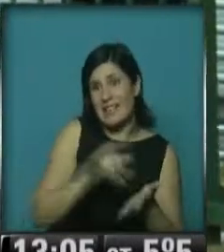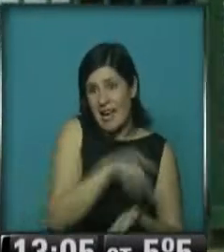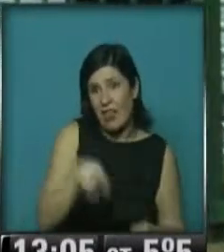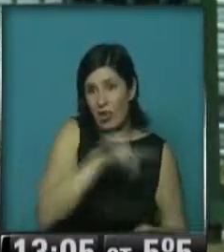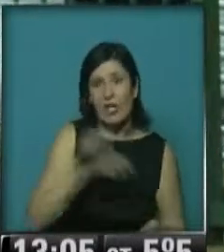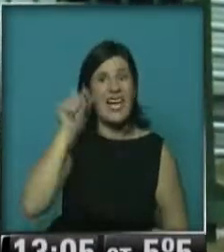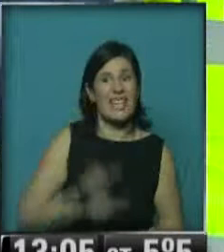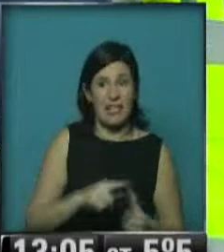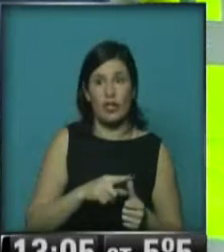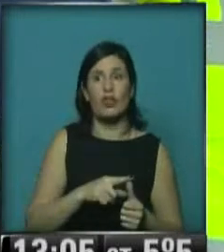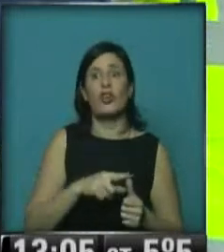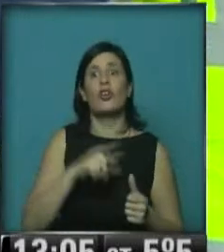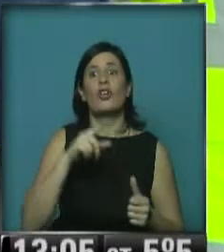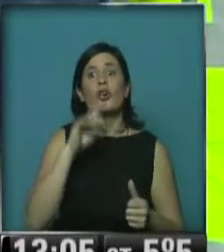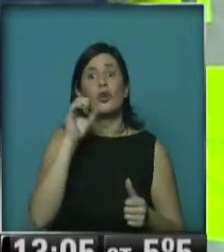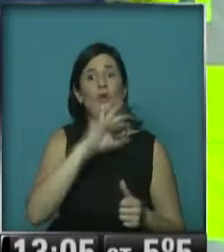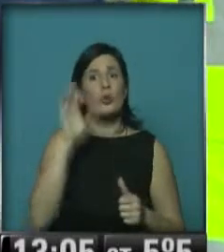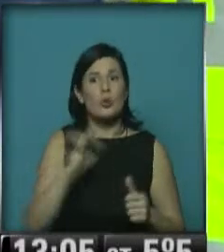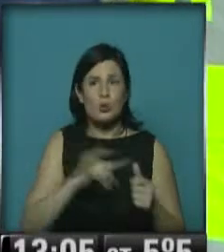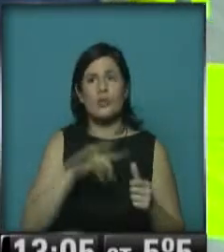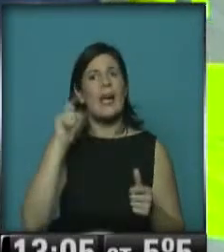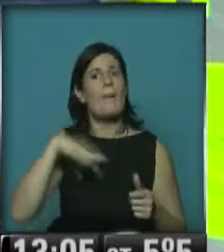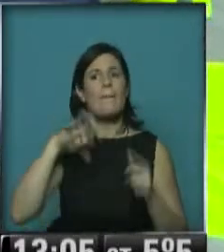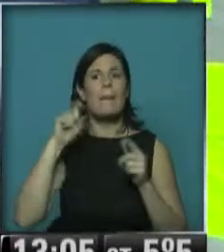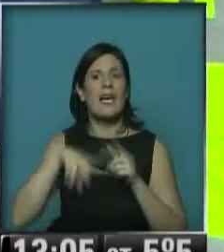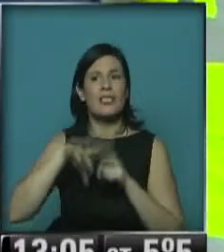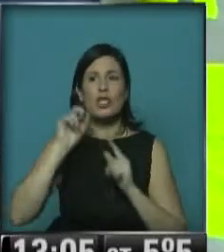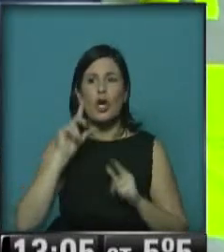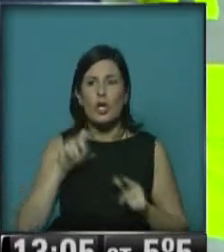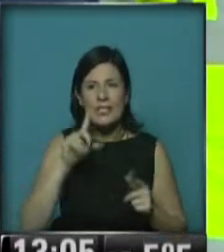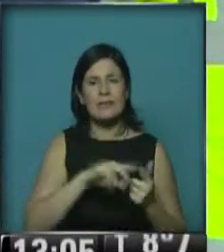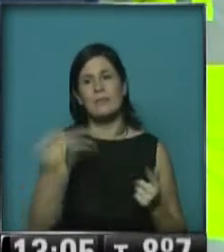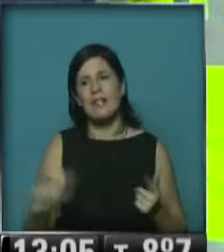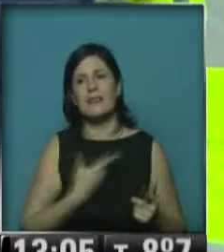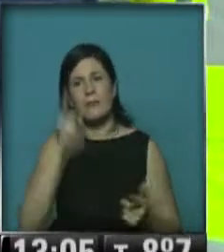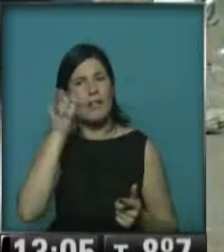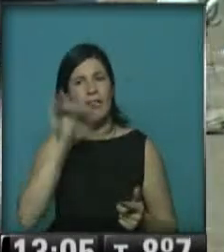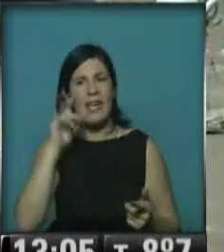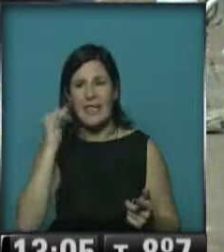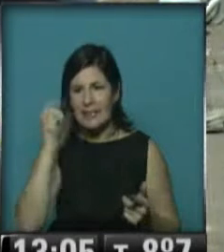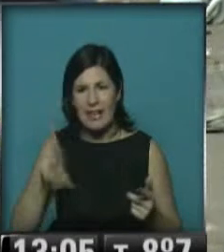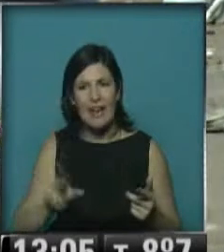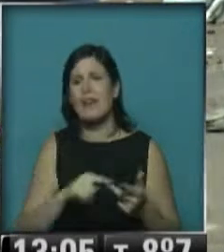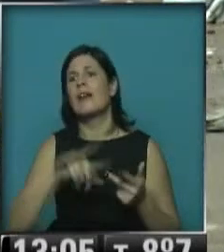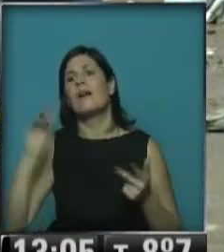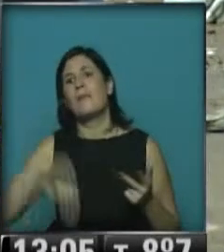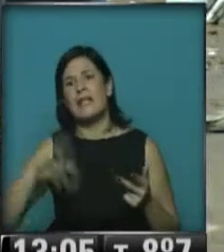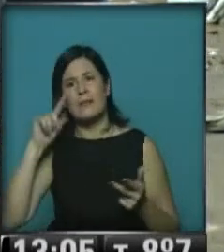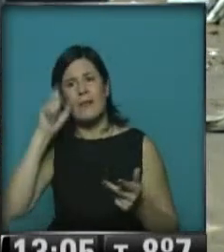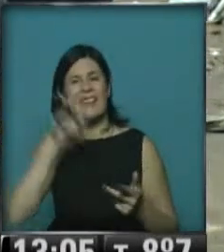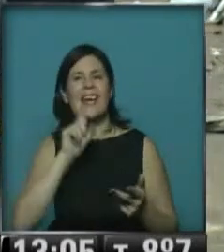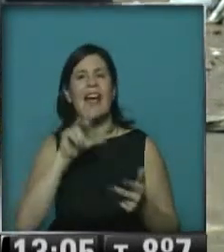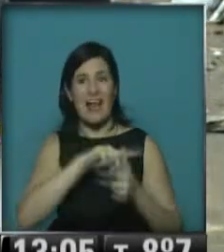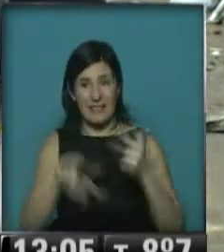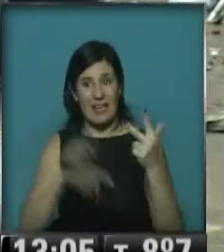Cruz Campagnoli y Pablo Ferreira, entre otros también el diputado nacional Horacio Pietragala. Y la Fiscalía de la Ciudad de Buenos Aires pidió hoy